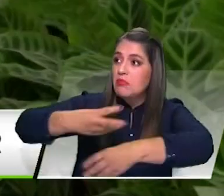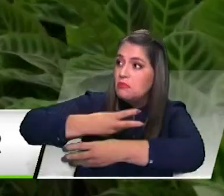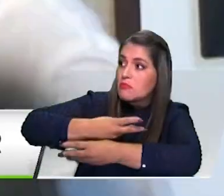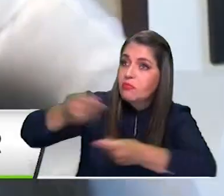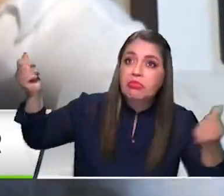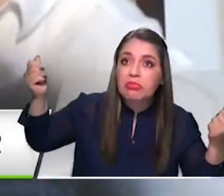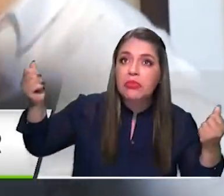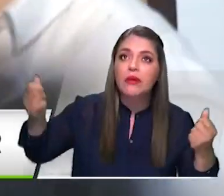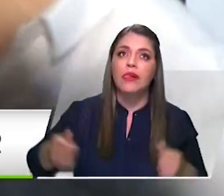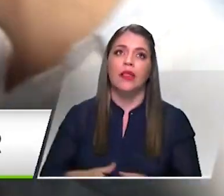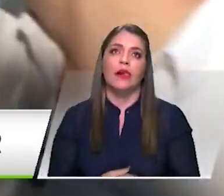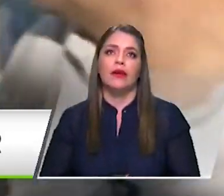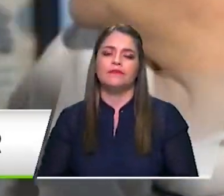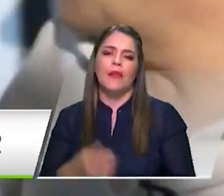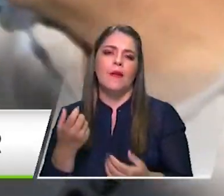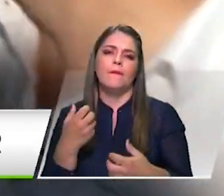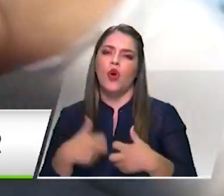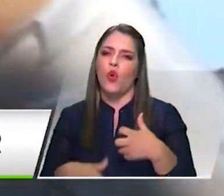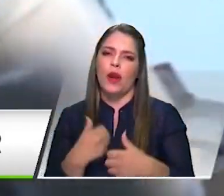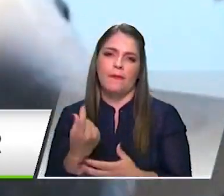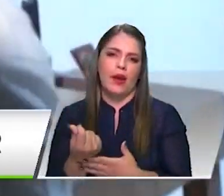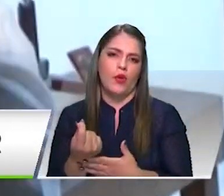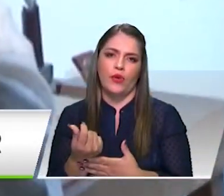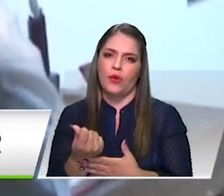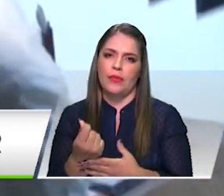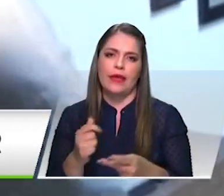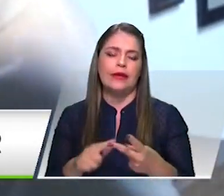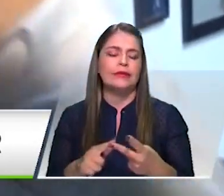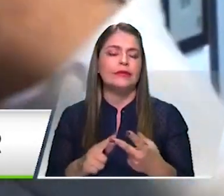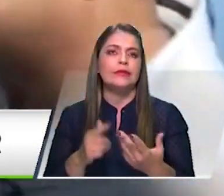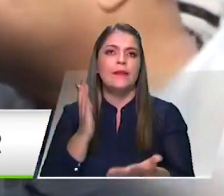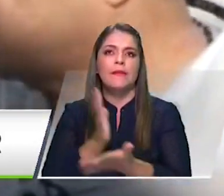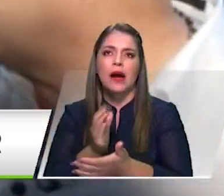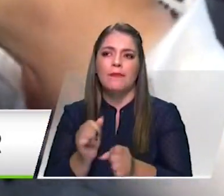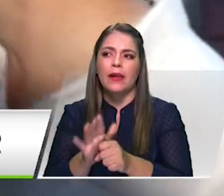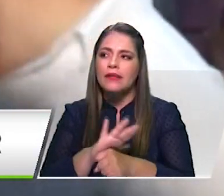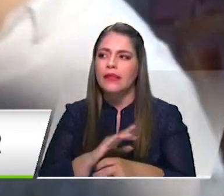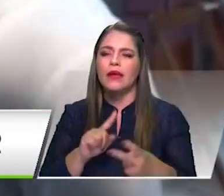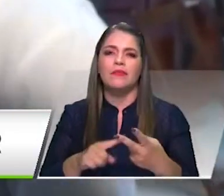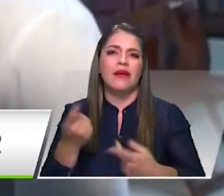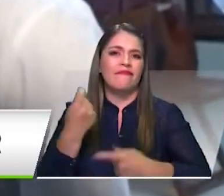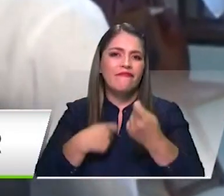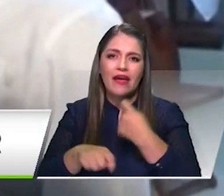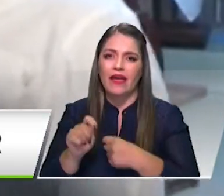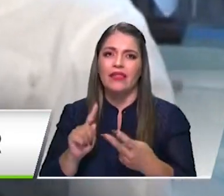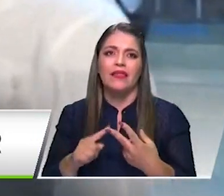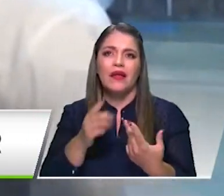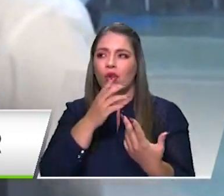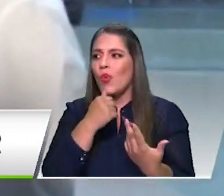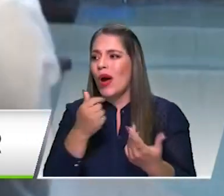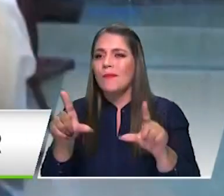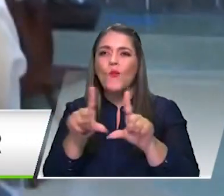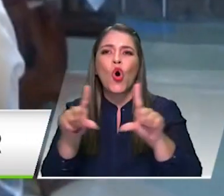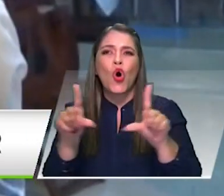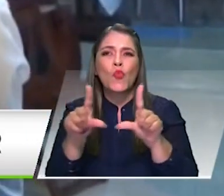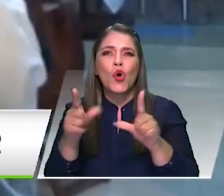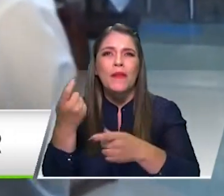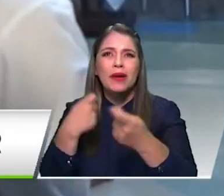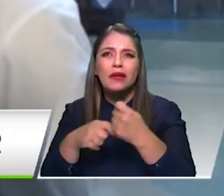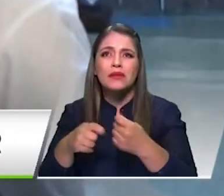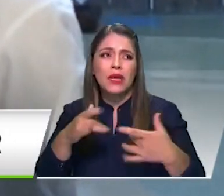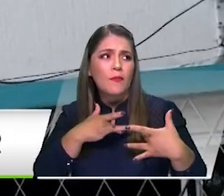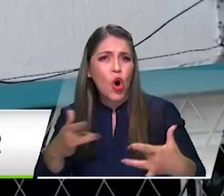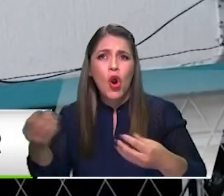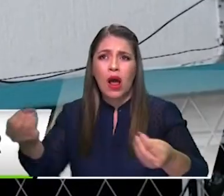por arte de magia. Los problemas económicos llegaron antes que la pandemia. La boletería no se vendía en su totalidad y decidieron no aceptar los aportes